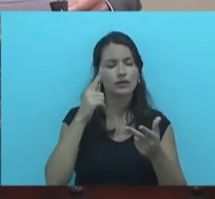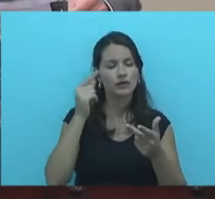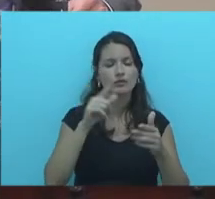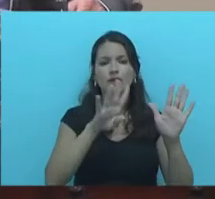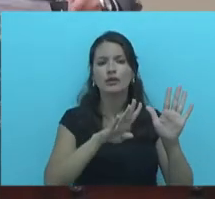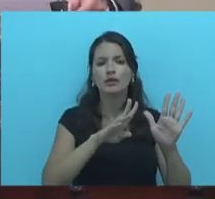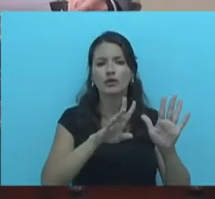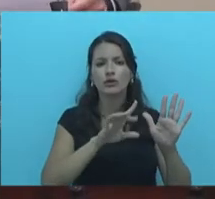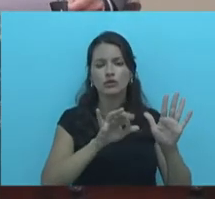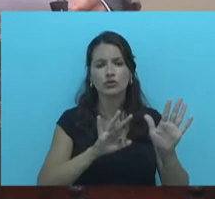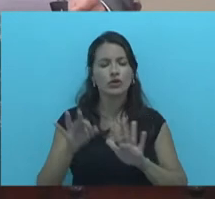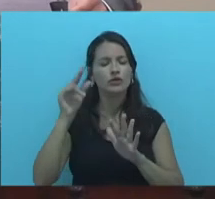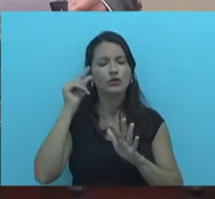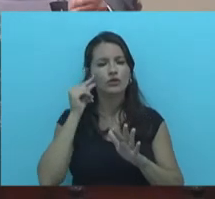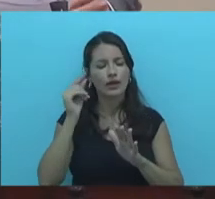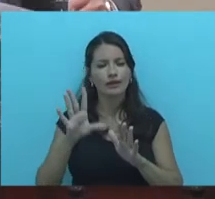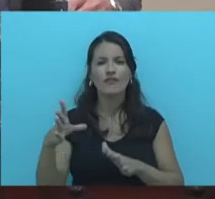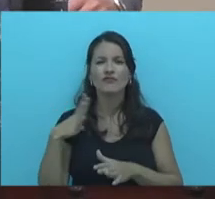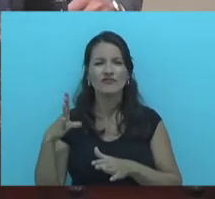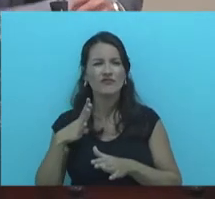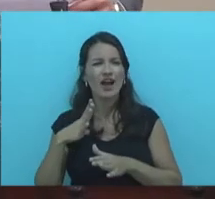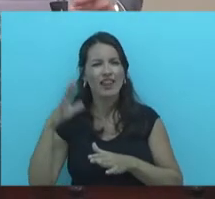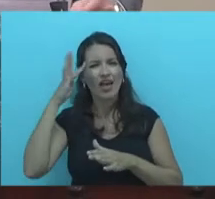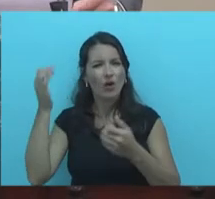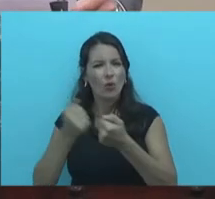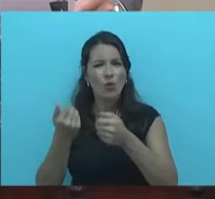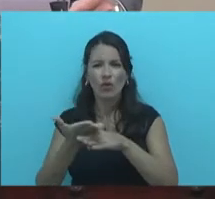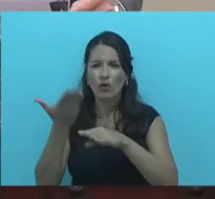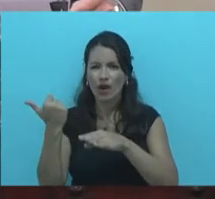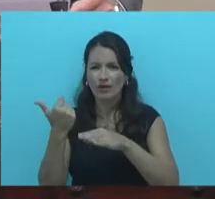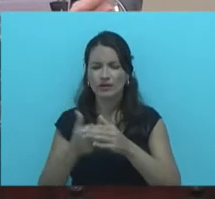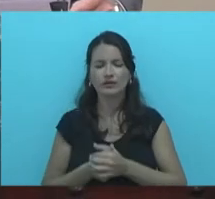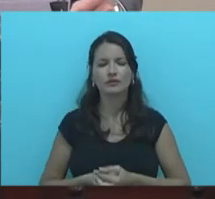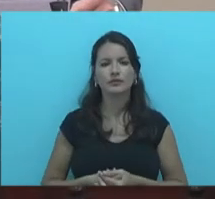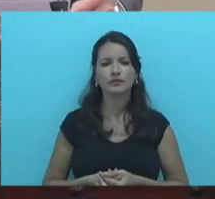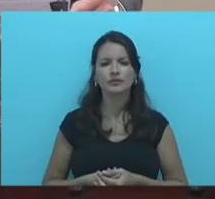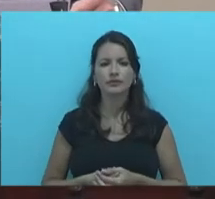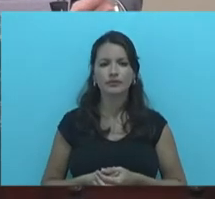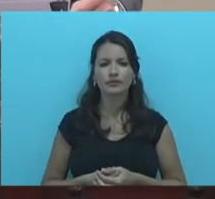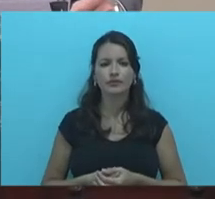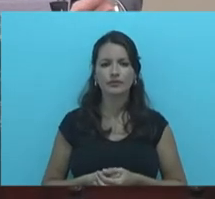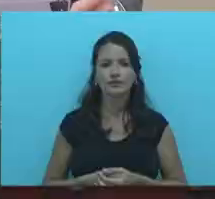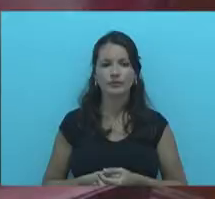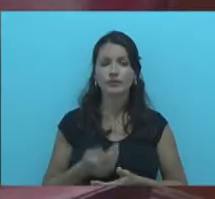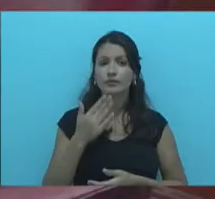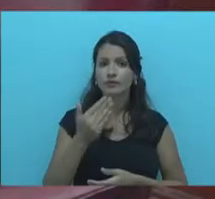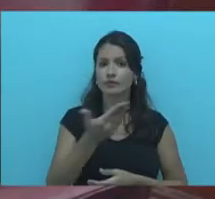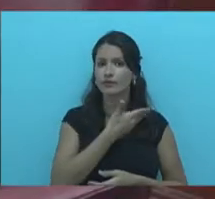34.830. No tiene dictamen de comisión. Diputado Galassi, tiene usted la palabra. Gracias, señor presidente, para